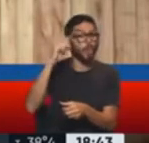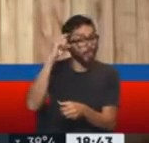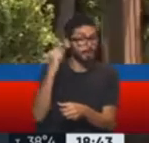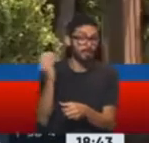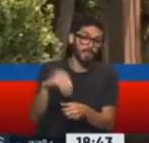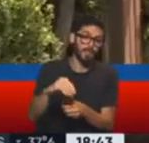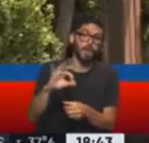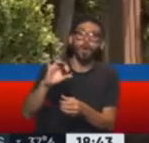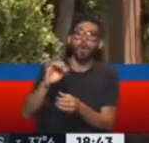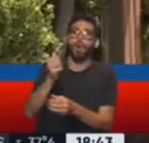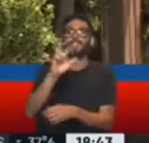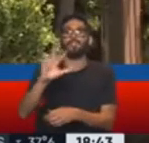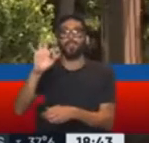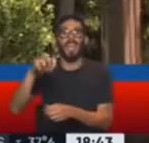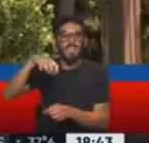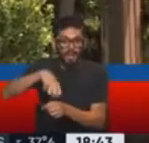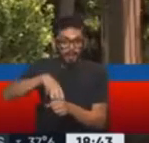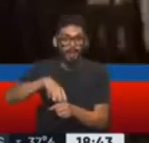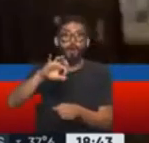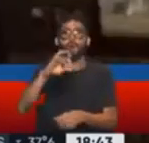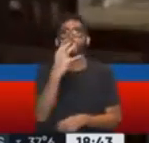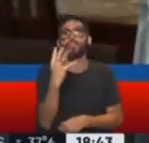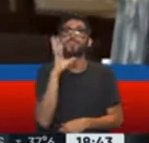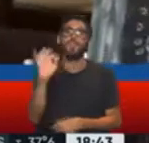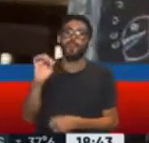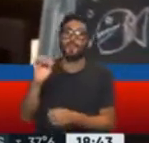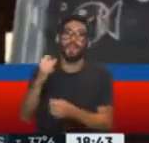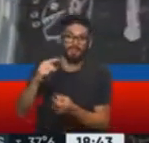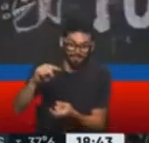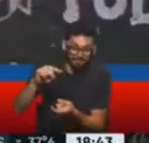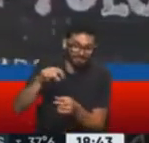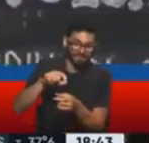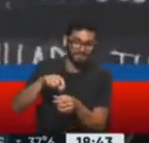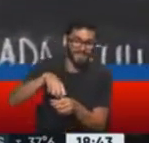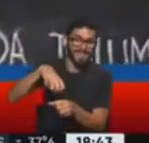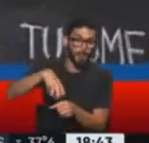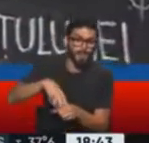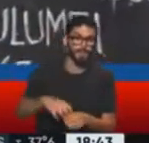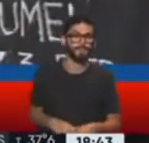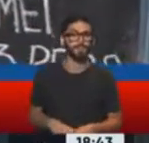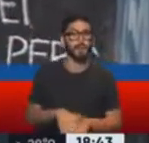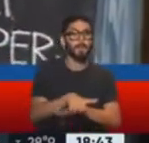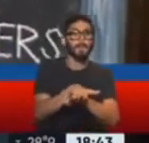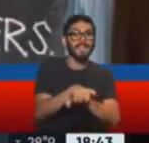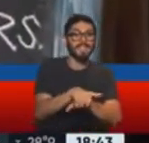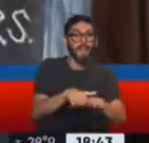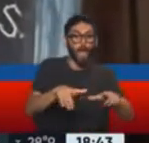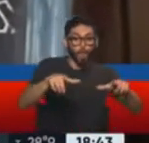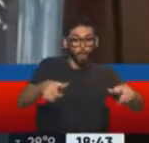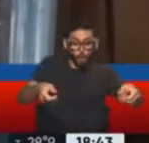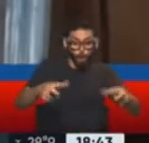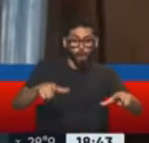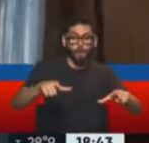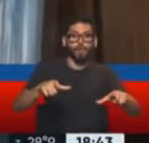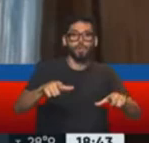350 la media pinta o 450 la pinta. Una parrillada de pescado, 3.600 pesos. Un risotto